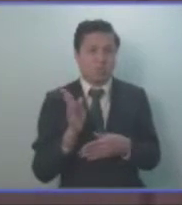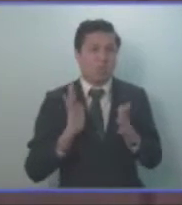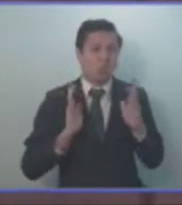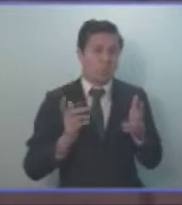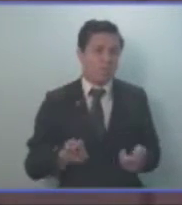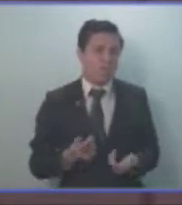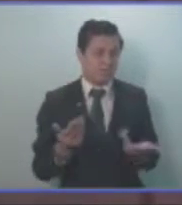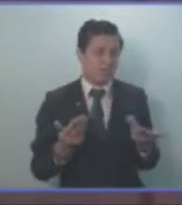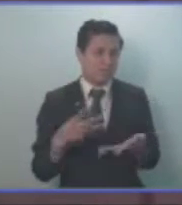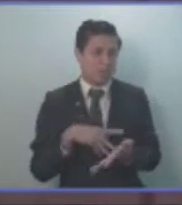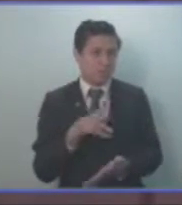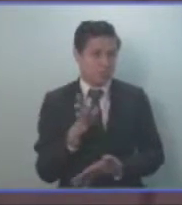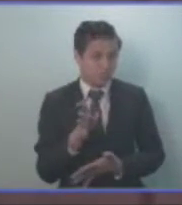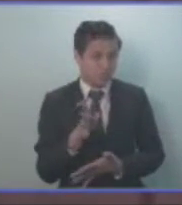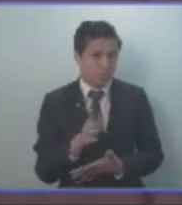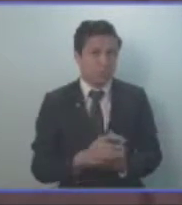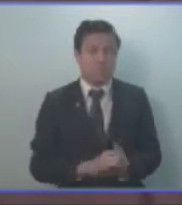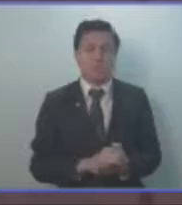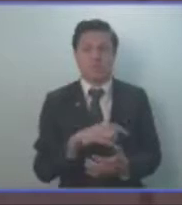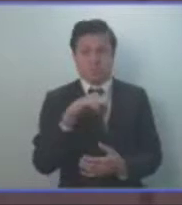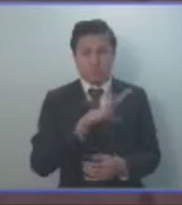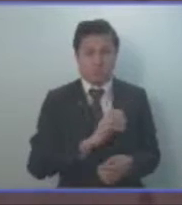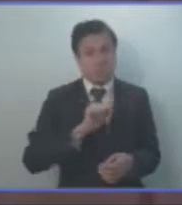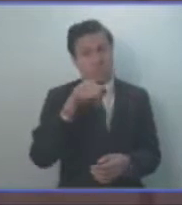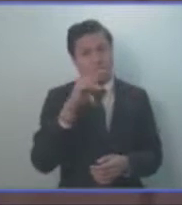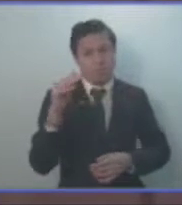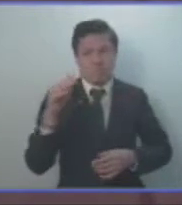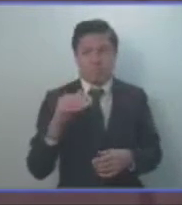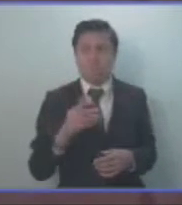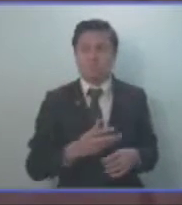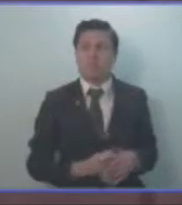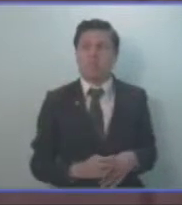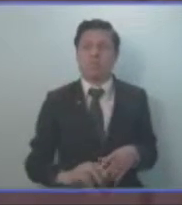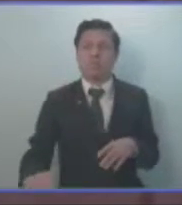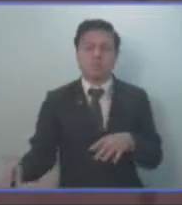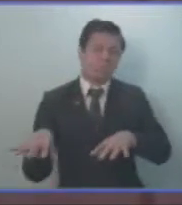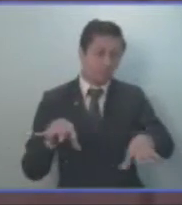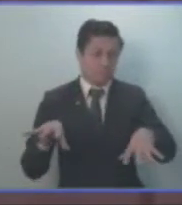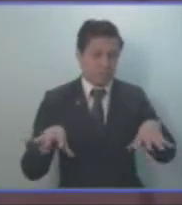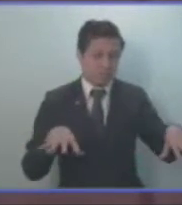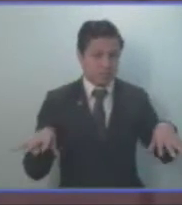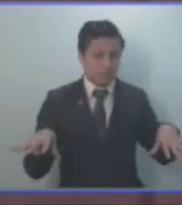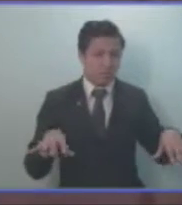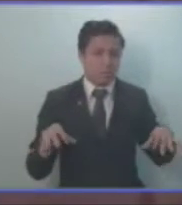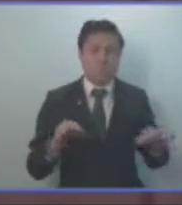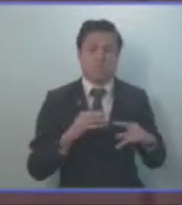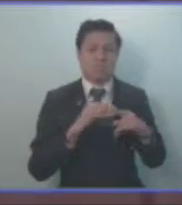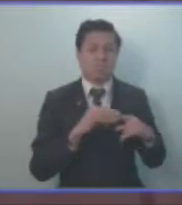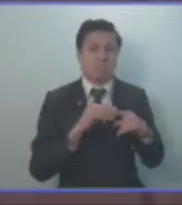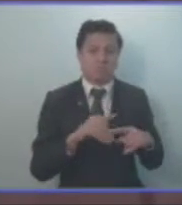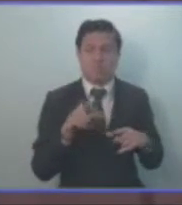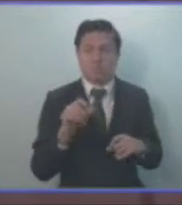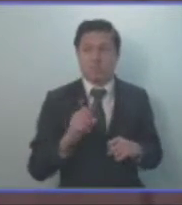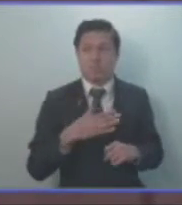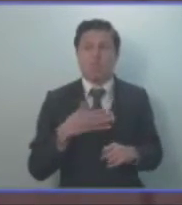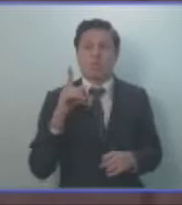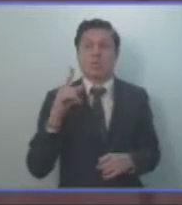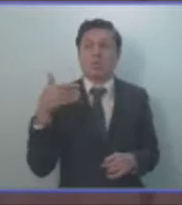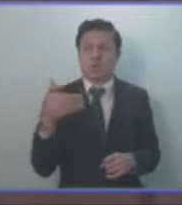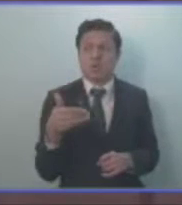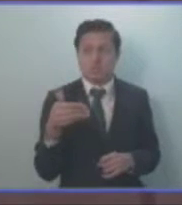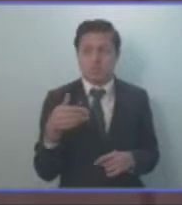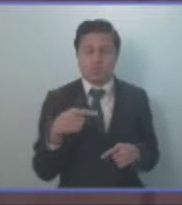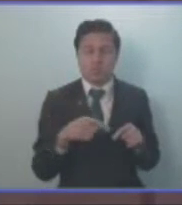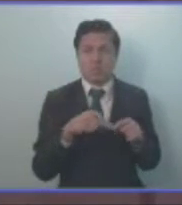nacional o internacional el servicio público de transporte, sea este colectivo especial de pasajeros, tendrá un año contado